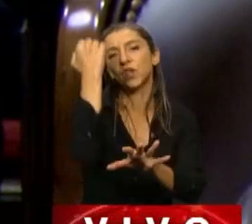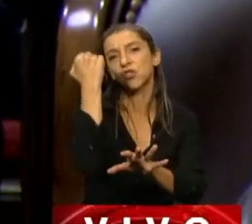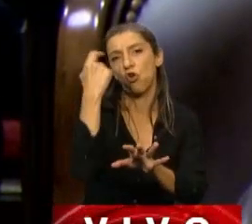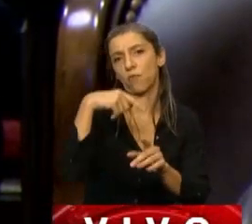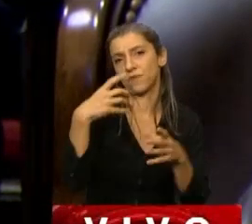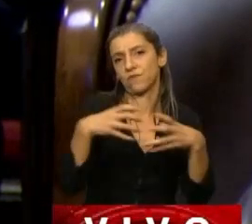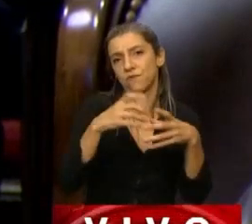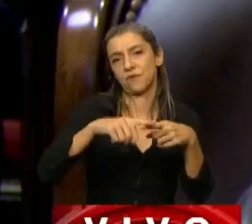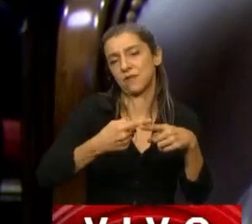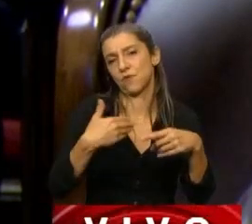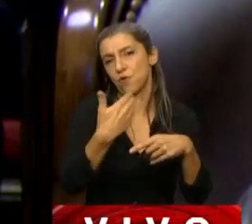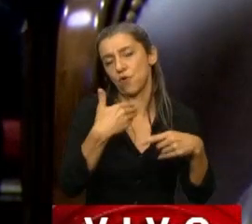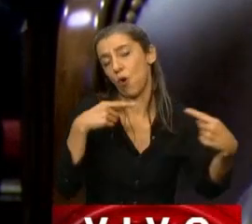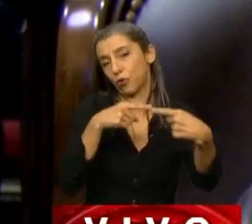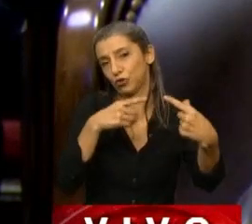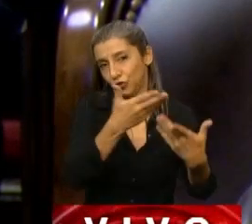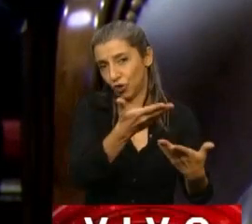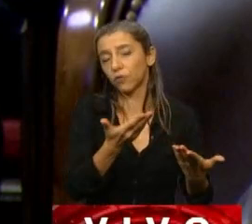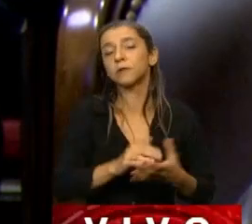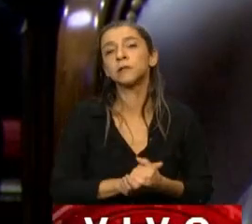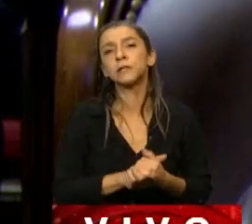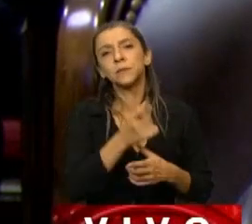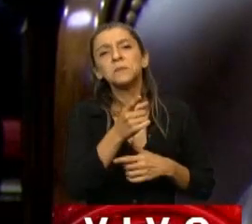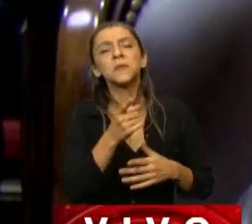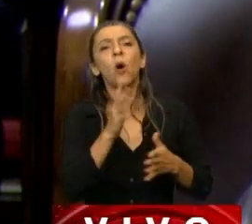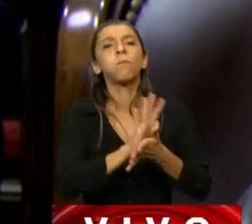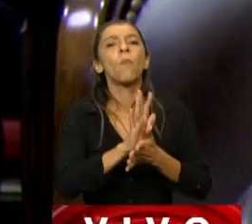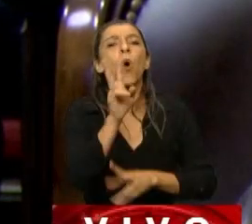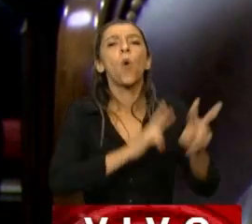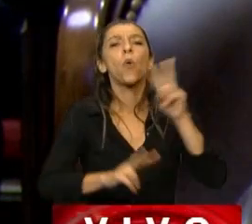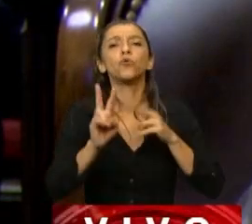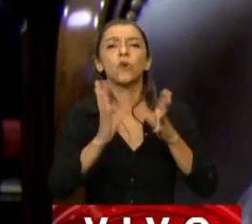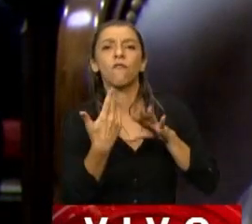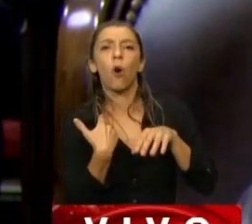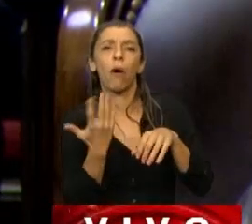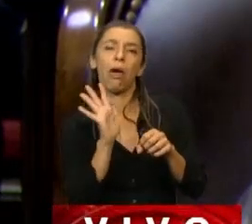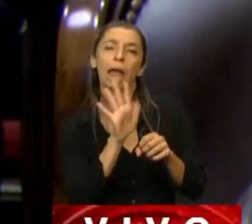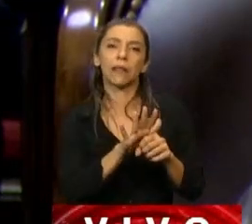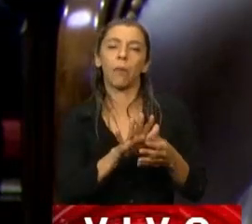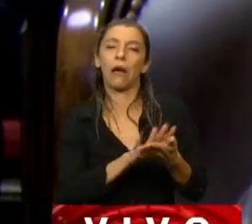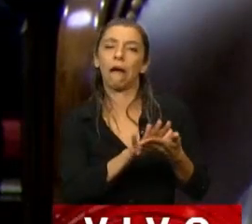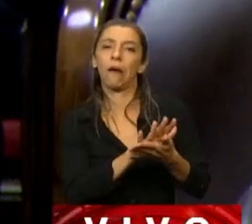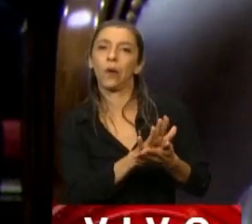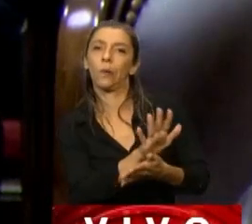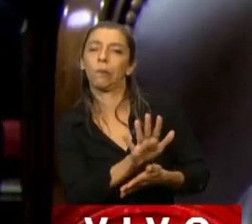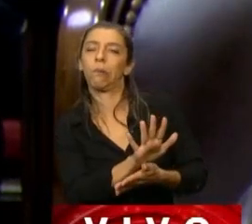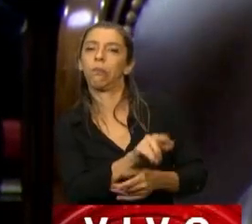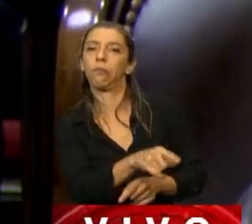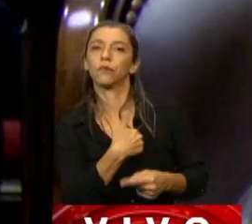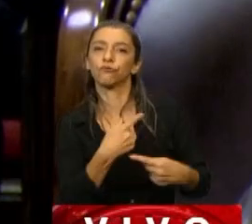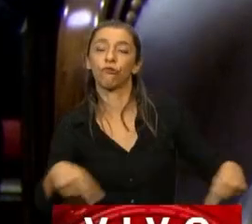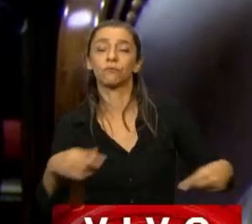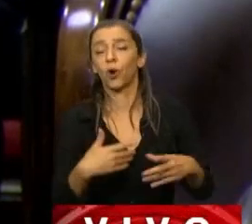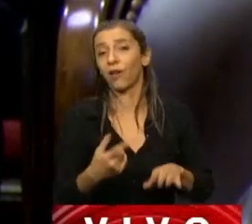tipo de piruetas para tapar una realidad que para mí es clara como el agua. El gobierno de Macri llevó adelante